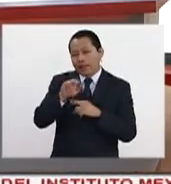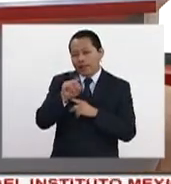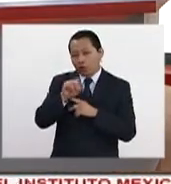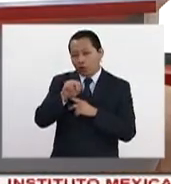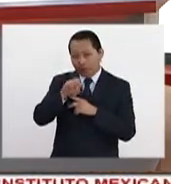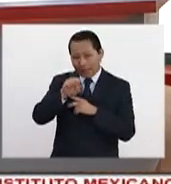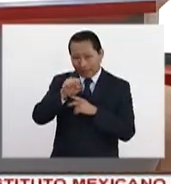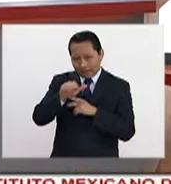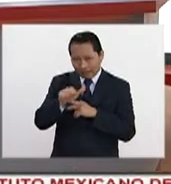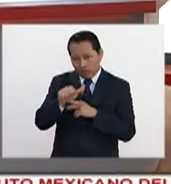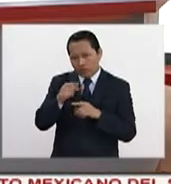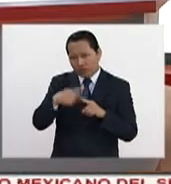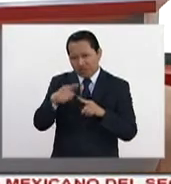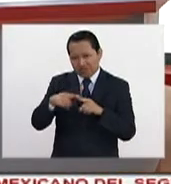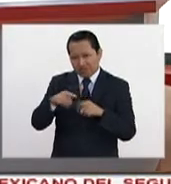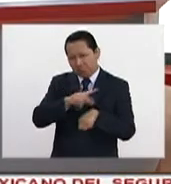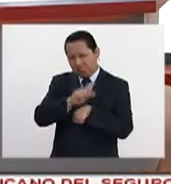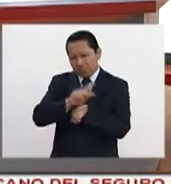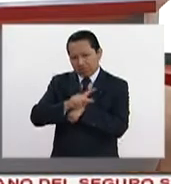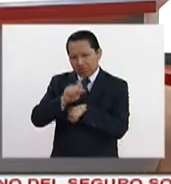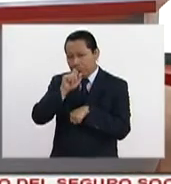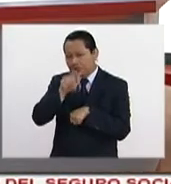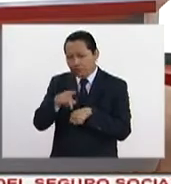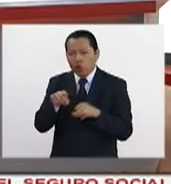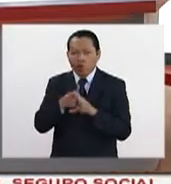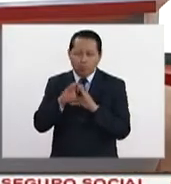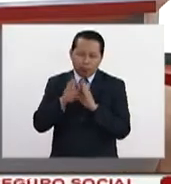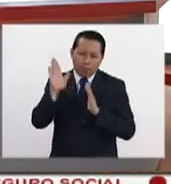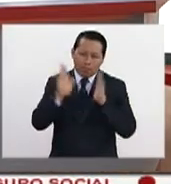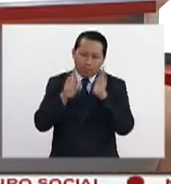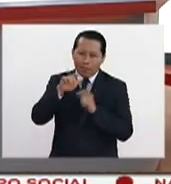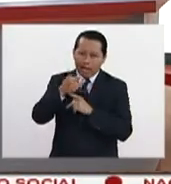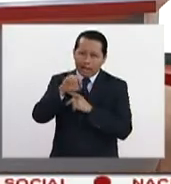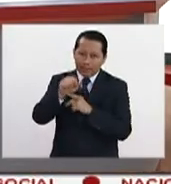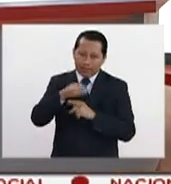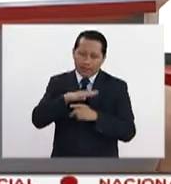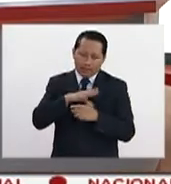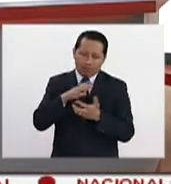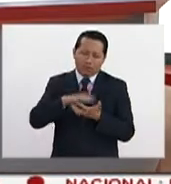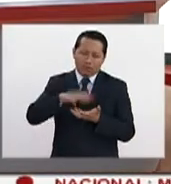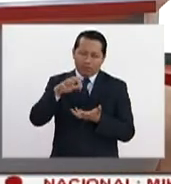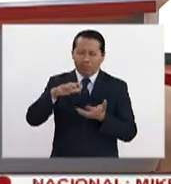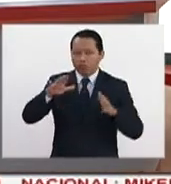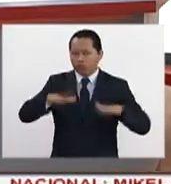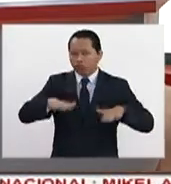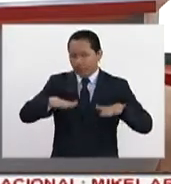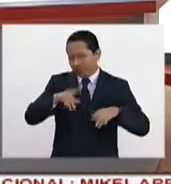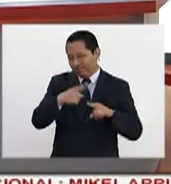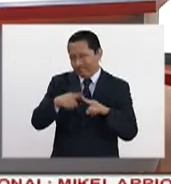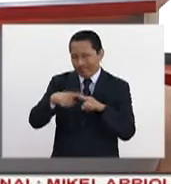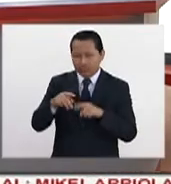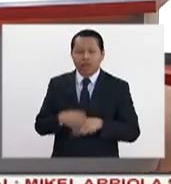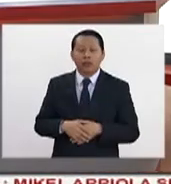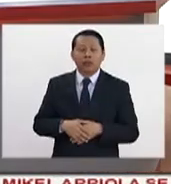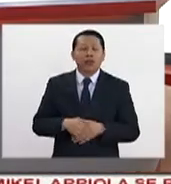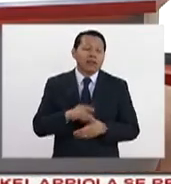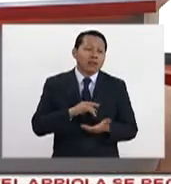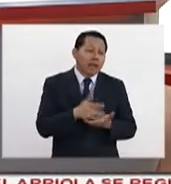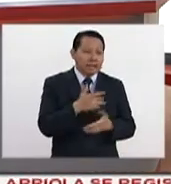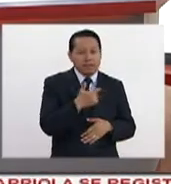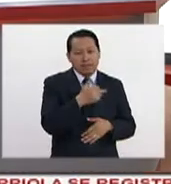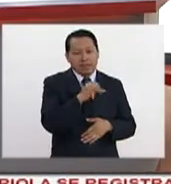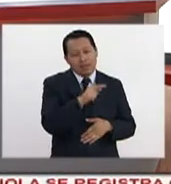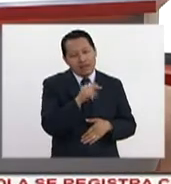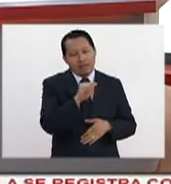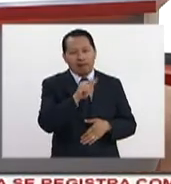Indonesia. Así y también es. Otros de como Malasia también, que tiene una gran cantidad de musulmanes. Muy bien, Gabriel Calzada, pues muchísimas gracias por